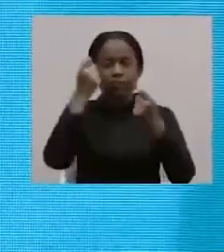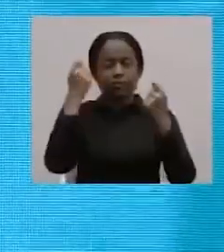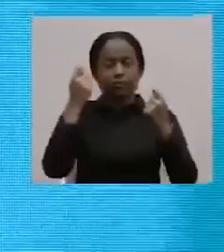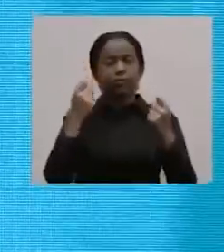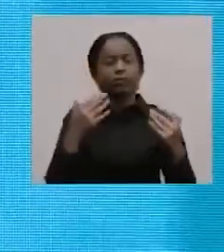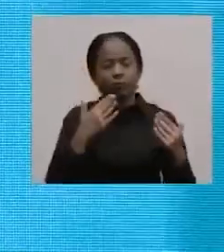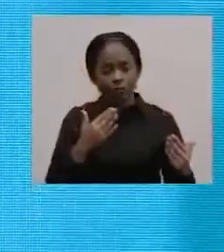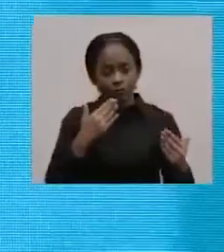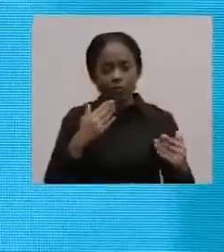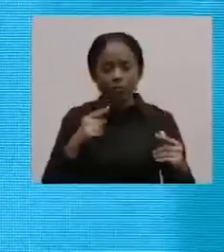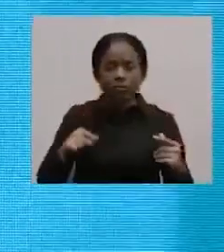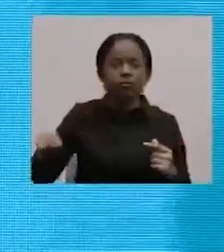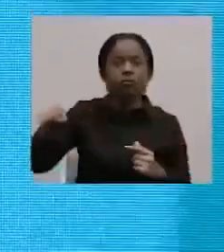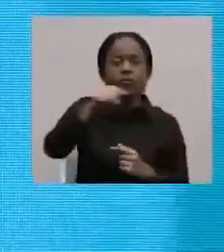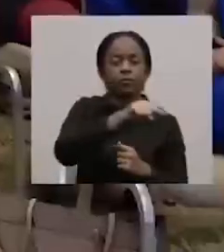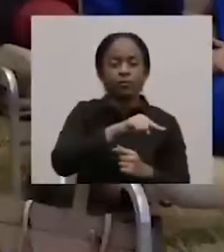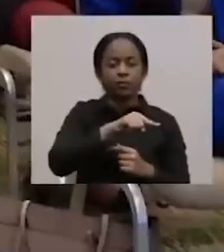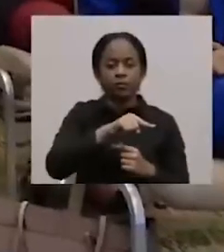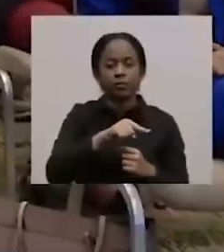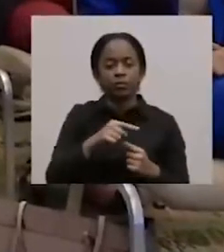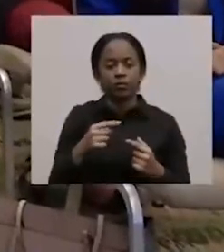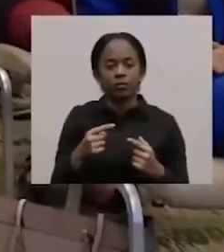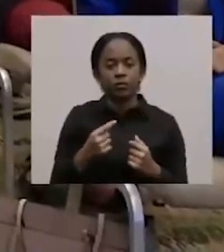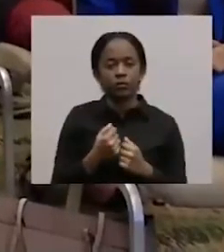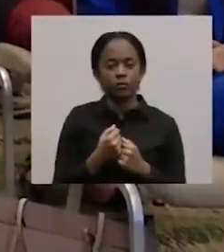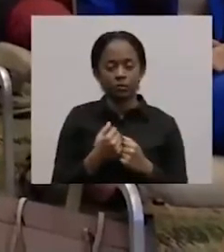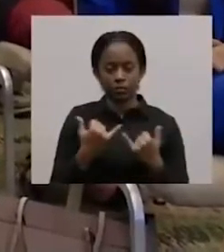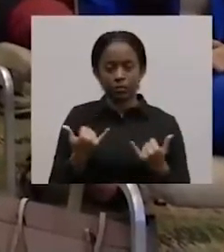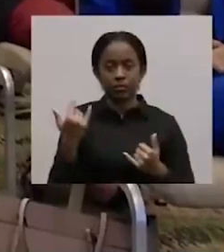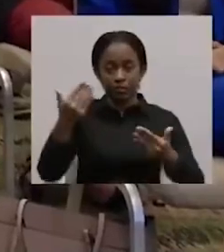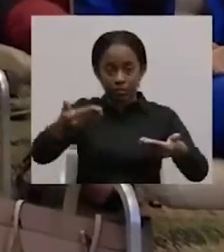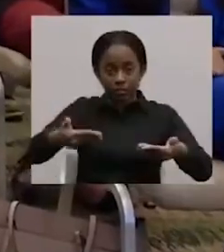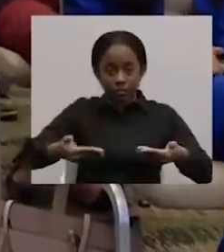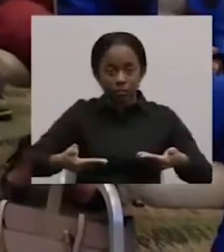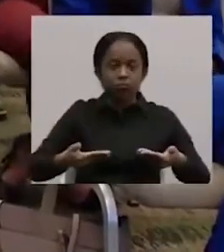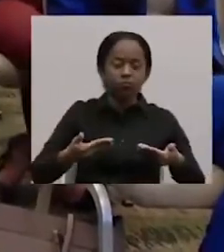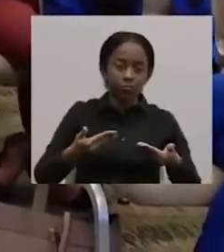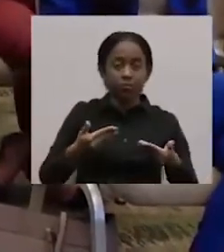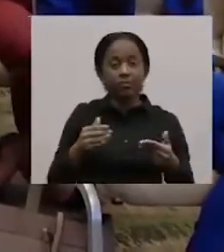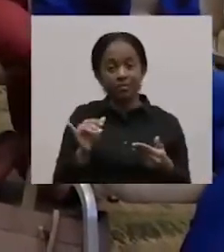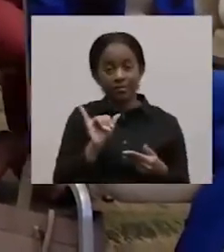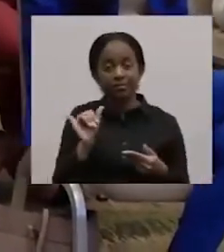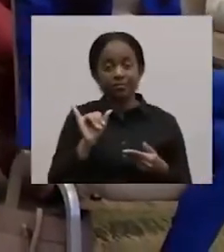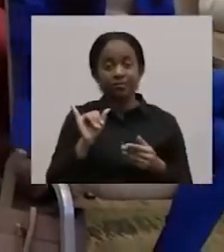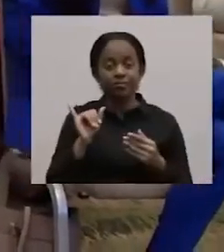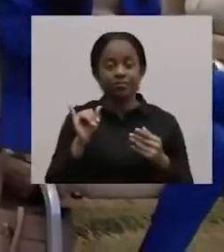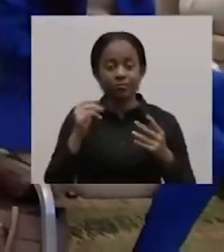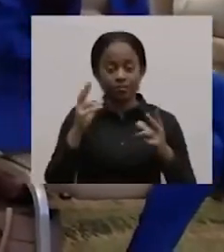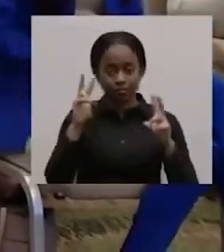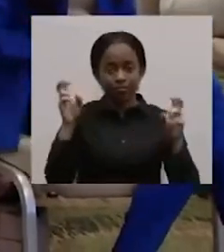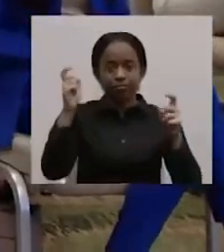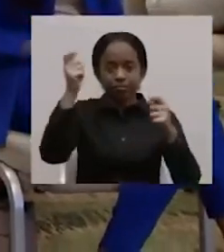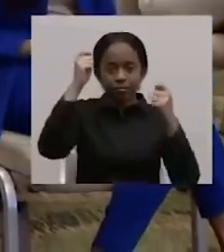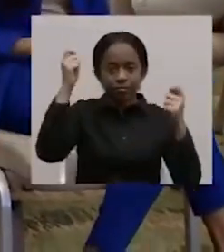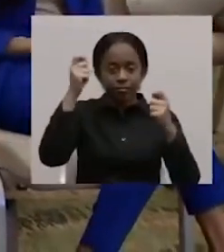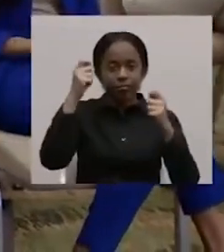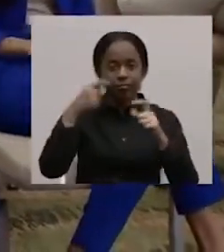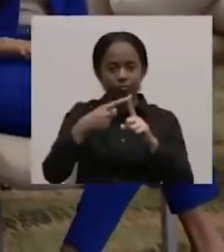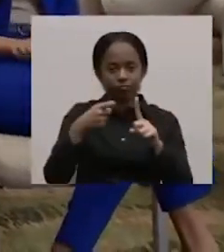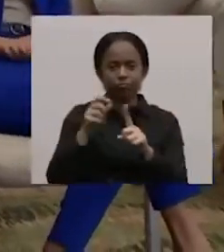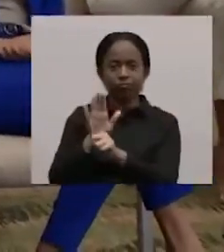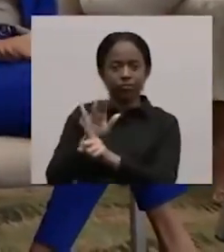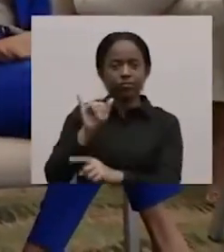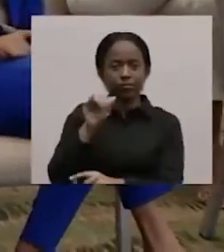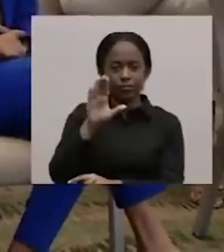Agradecemos sobremanera esta invitación o esta actividad a la Junta Central